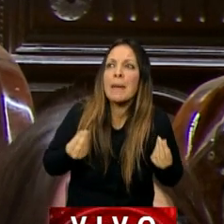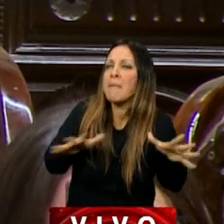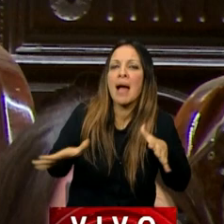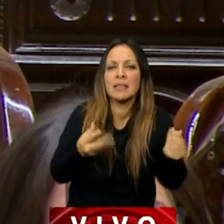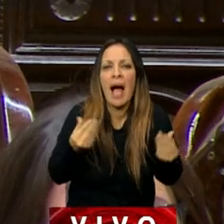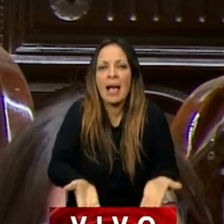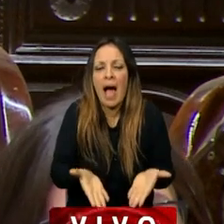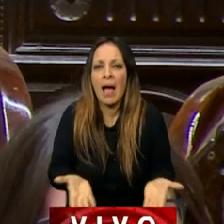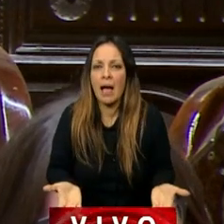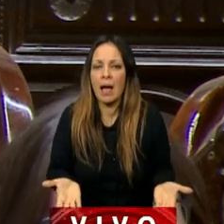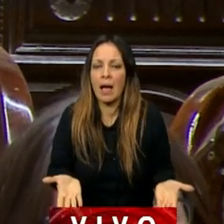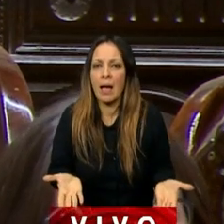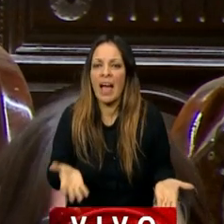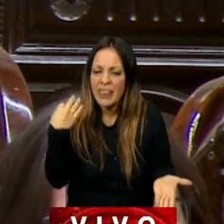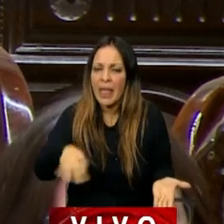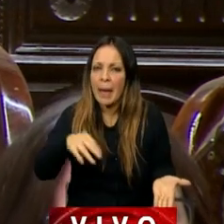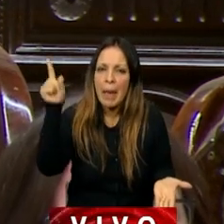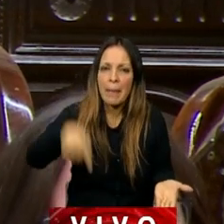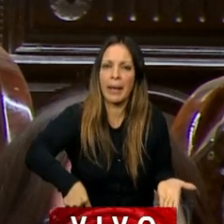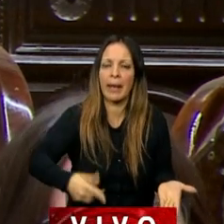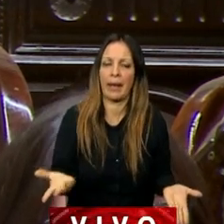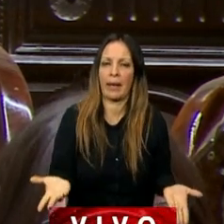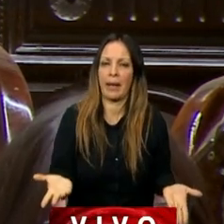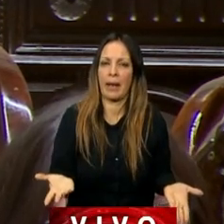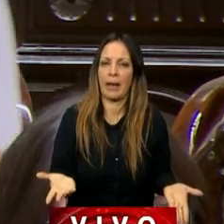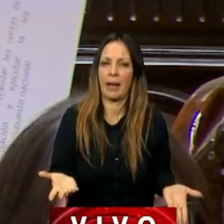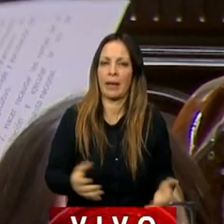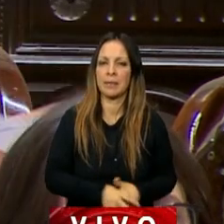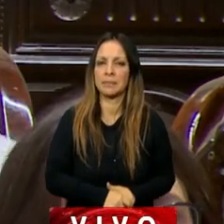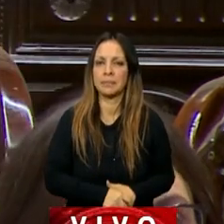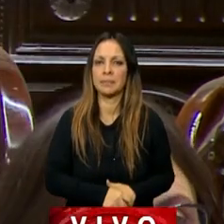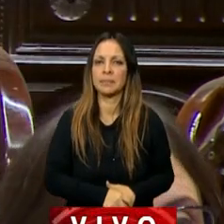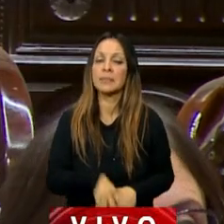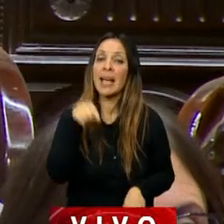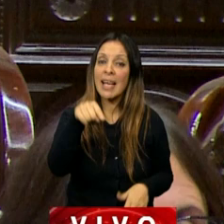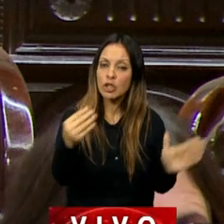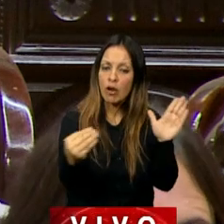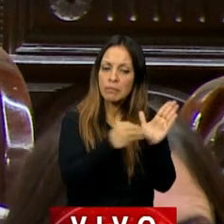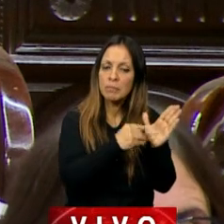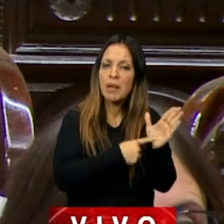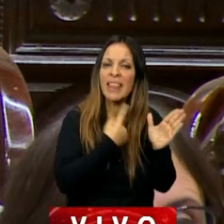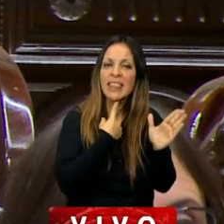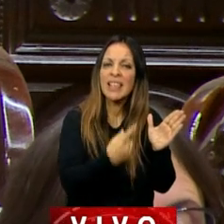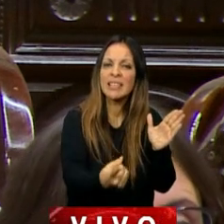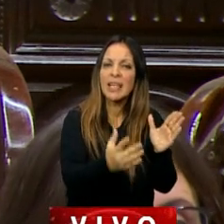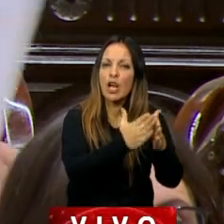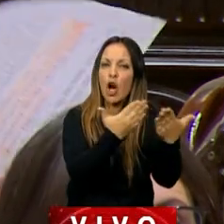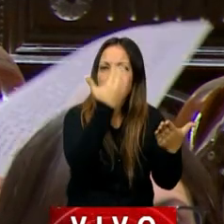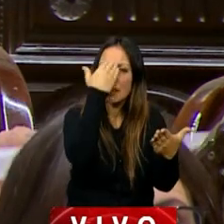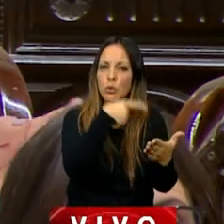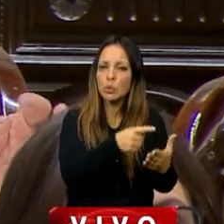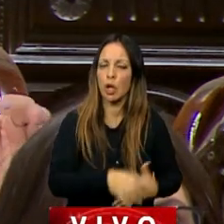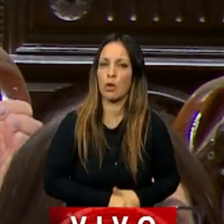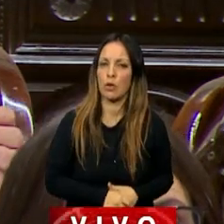sucede acá? Tiene que venir acá. Eso lo dice nuestra